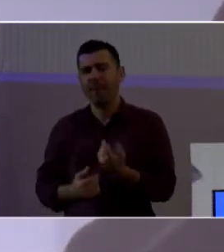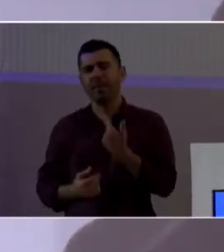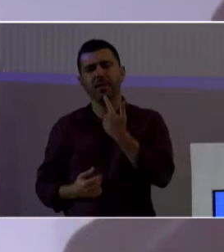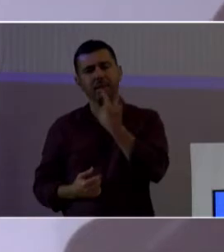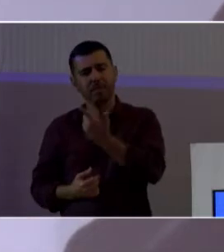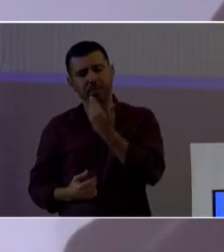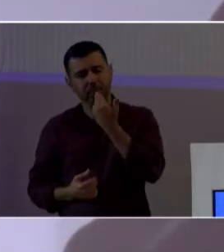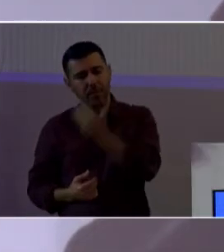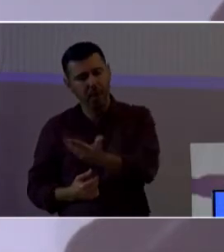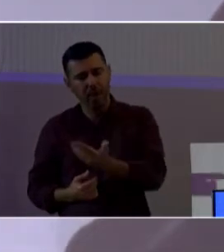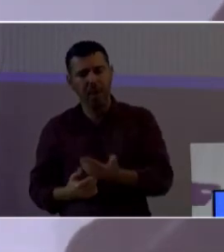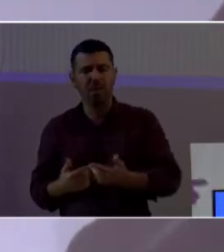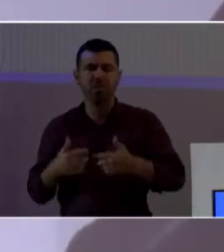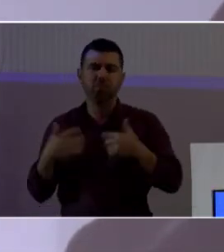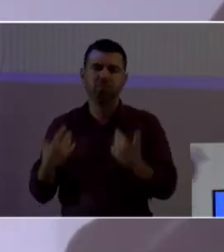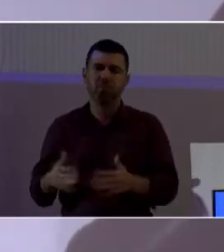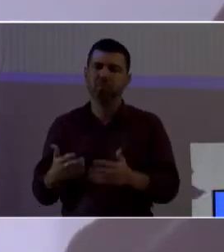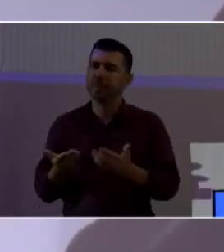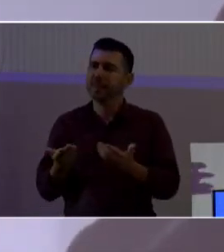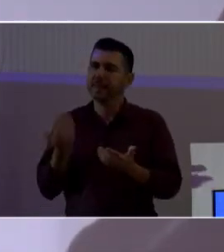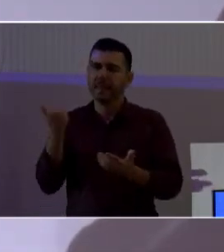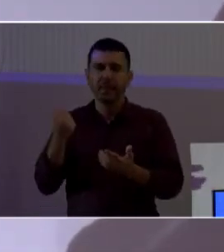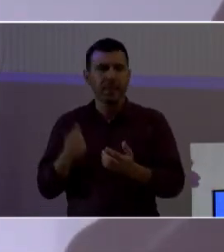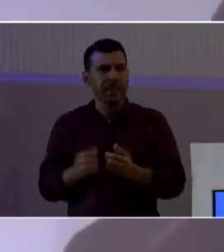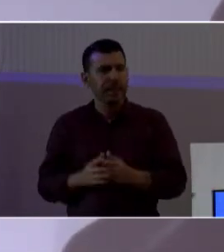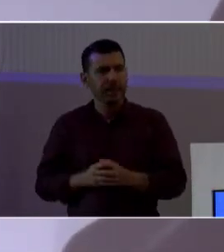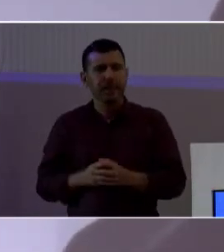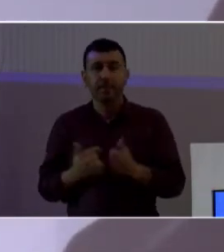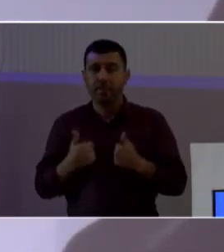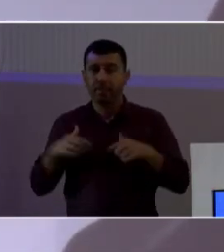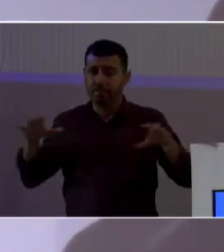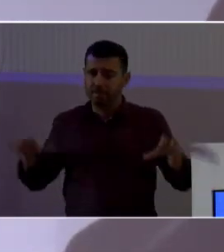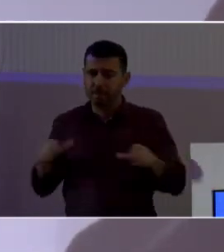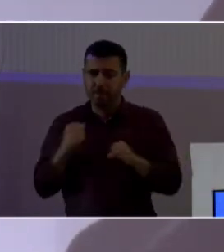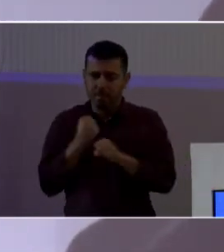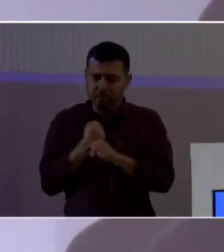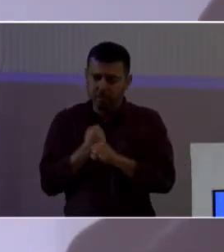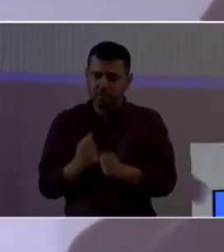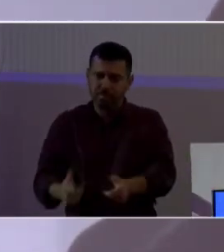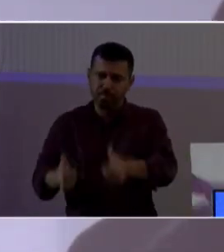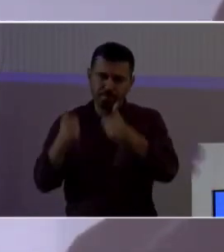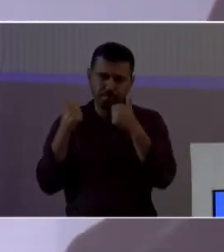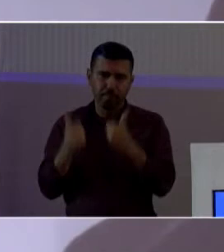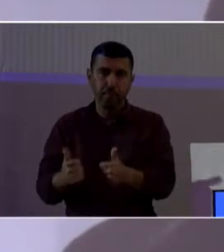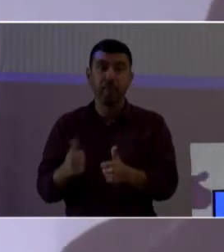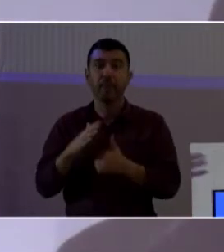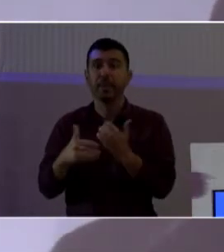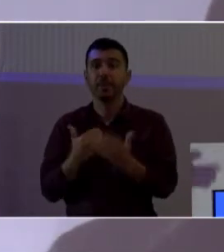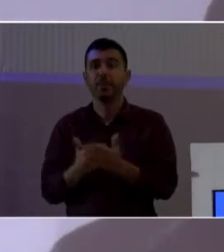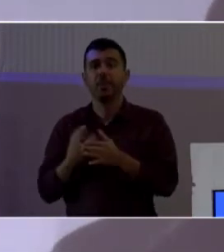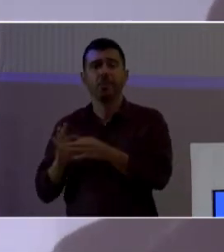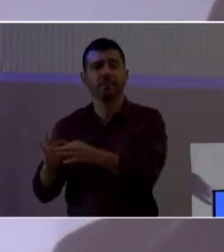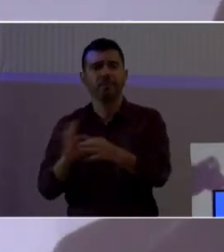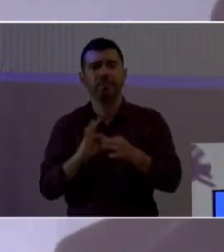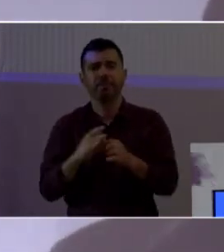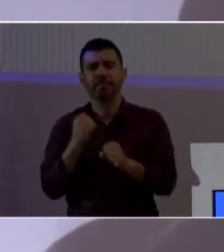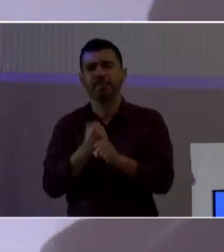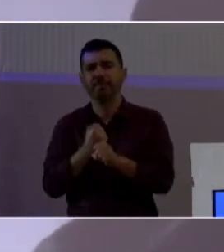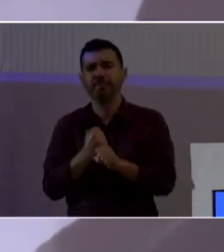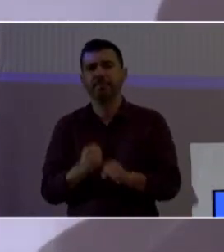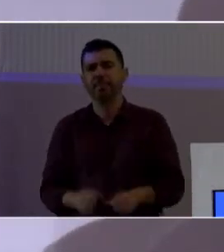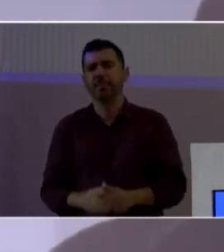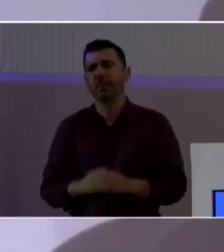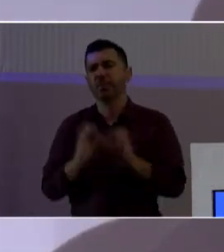y Normalización. Es un gran trabajo el que están haciendo y un muy gran apoyo para nosotros, y sé que no solo para nuestra cooperativa, sino